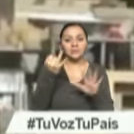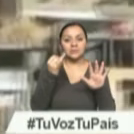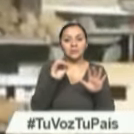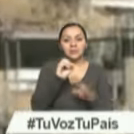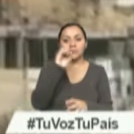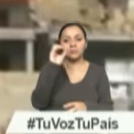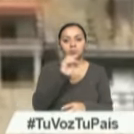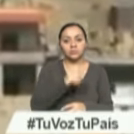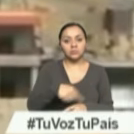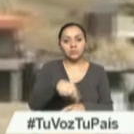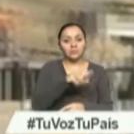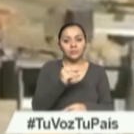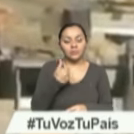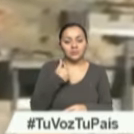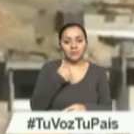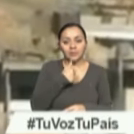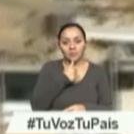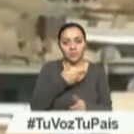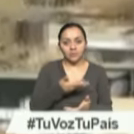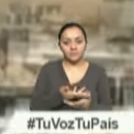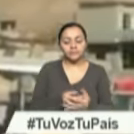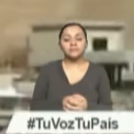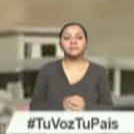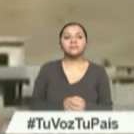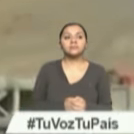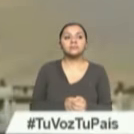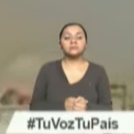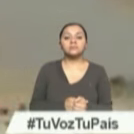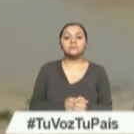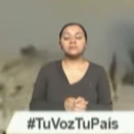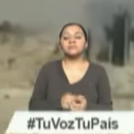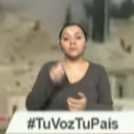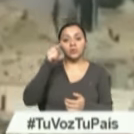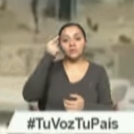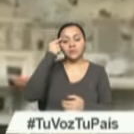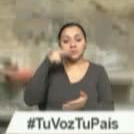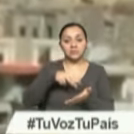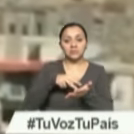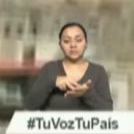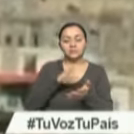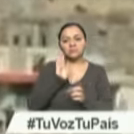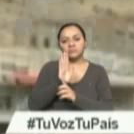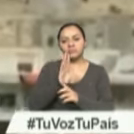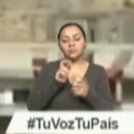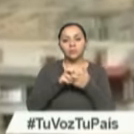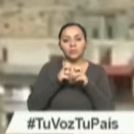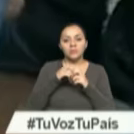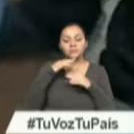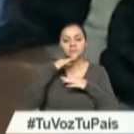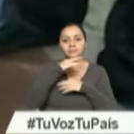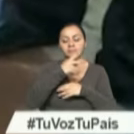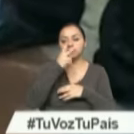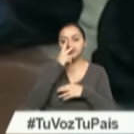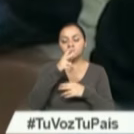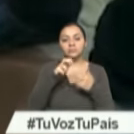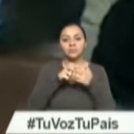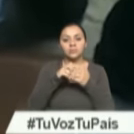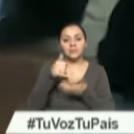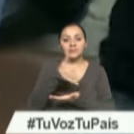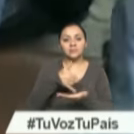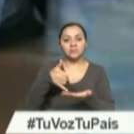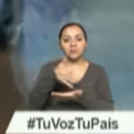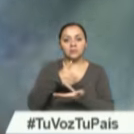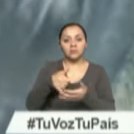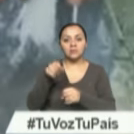de la capital y sus alrededores. El gobierno sirio acusa a los rebeldes de haber contaminado con fuel y aceite de motores